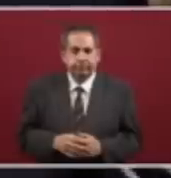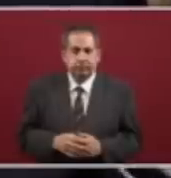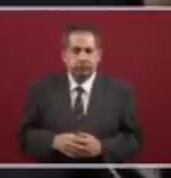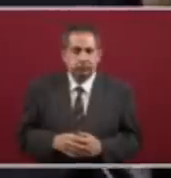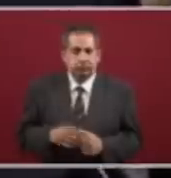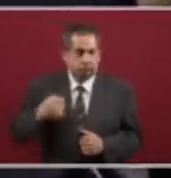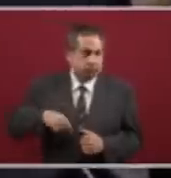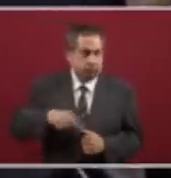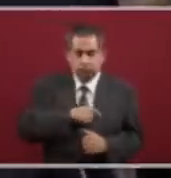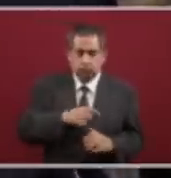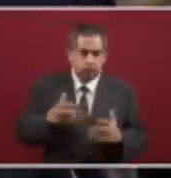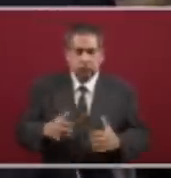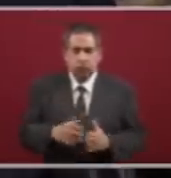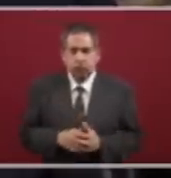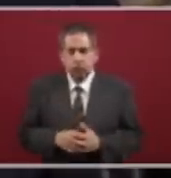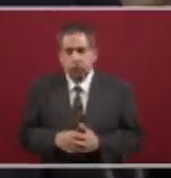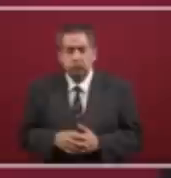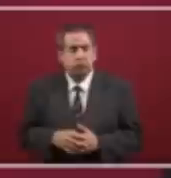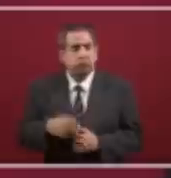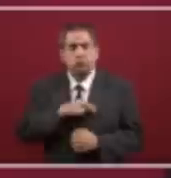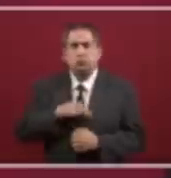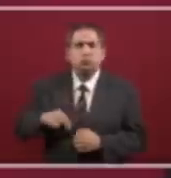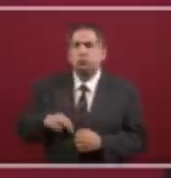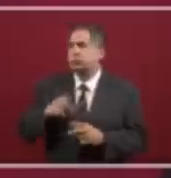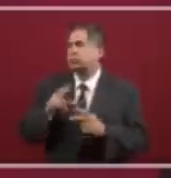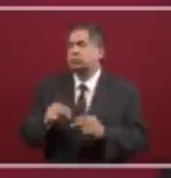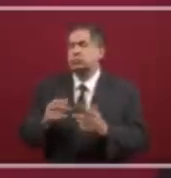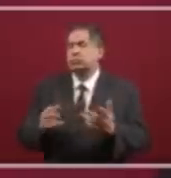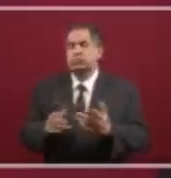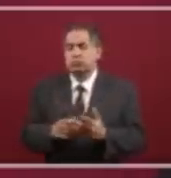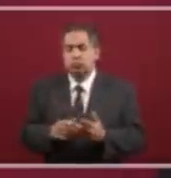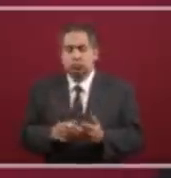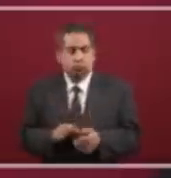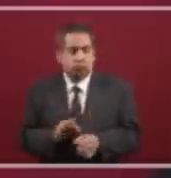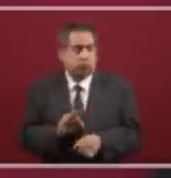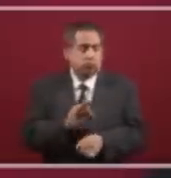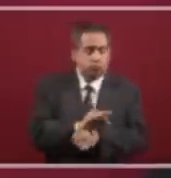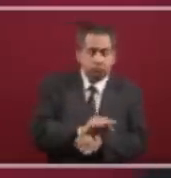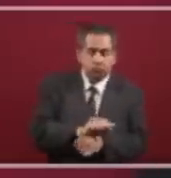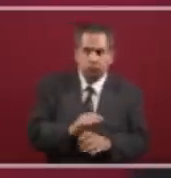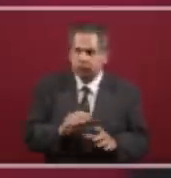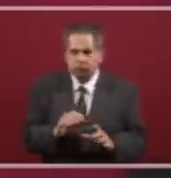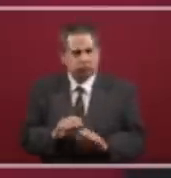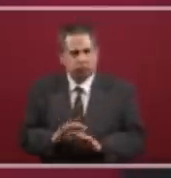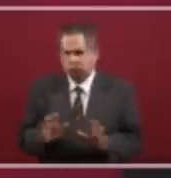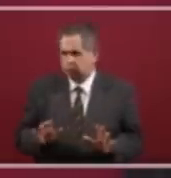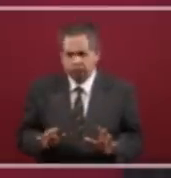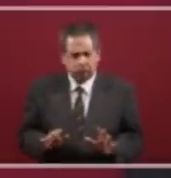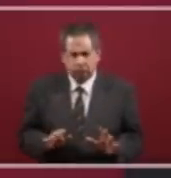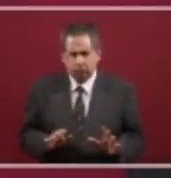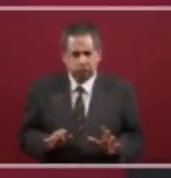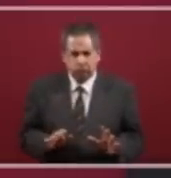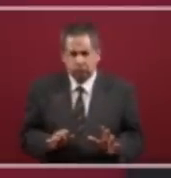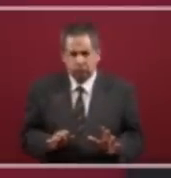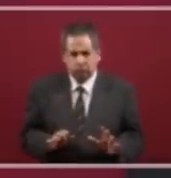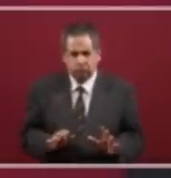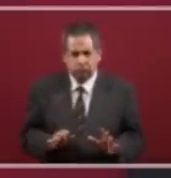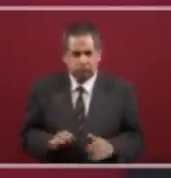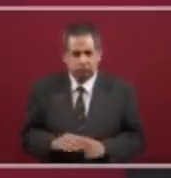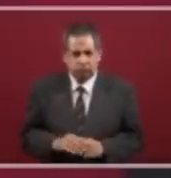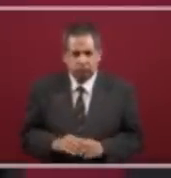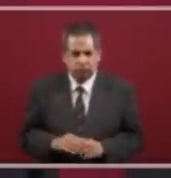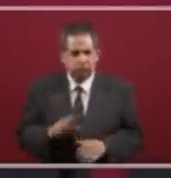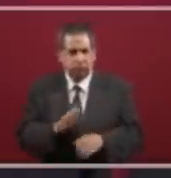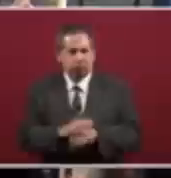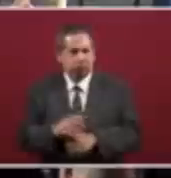nosotros no estamos a favor d el